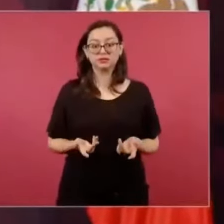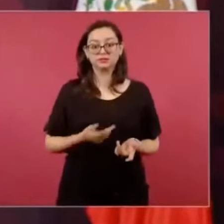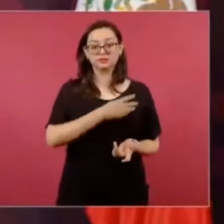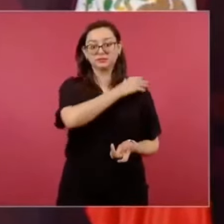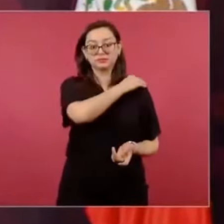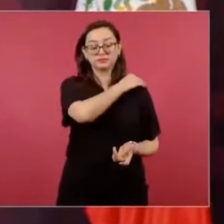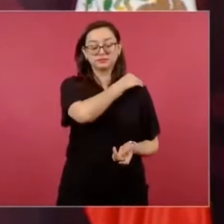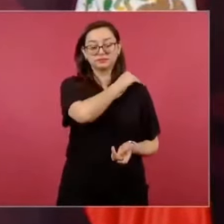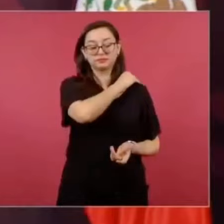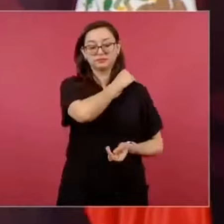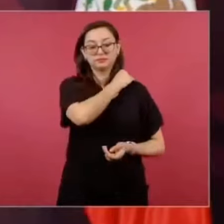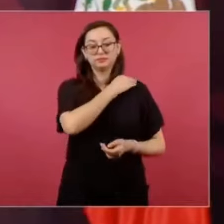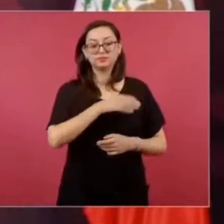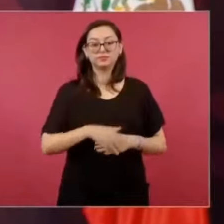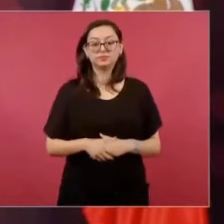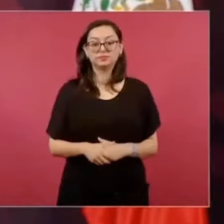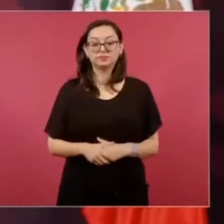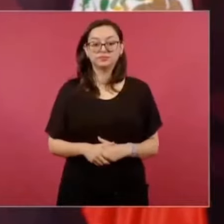Somos